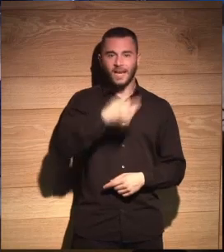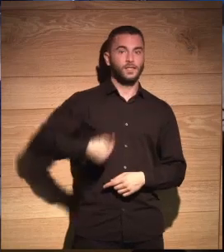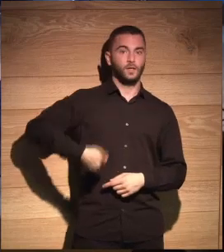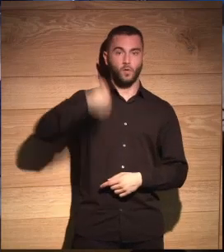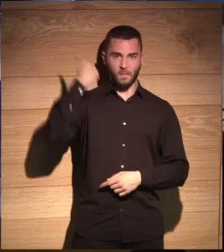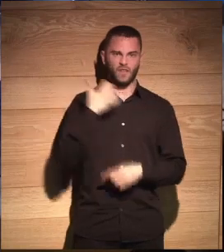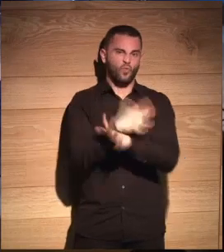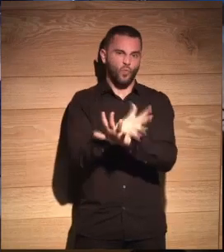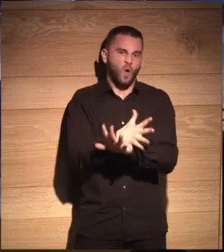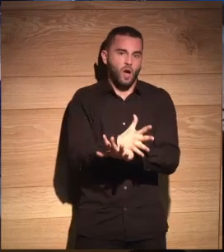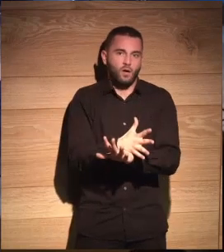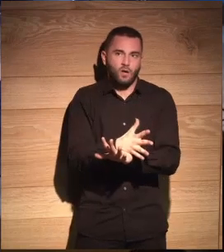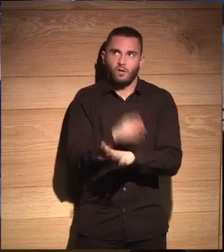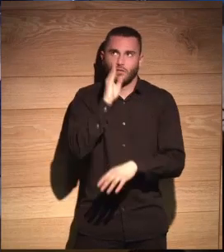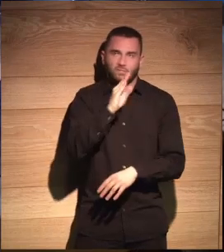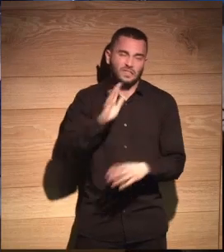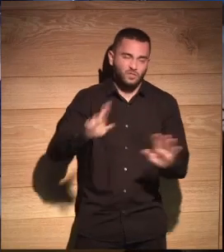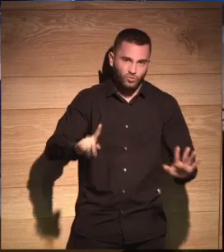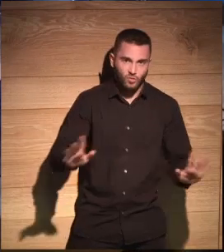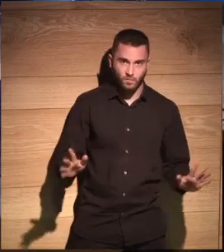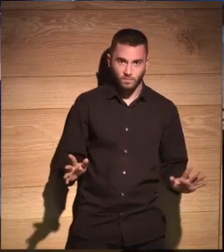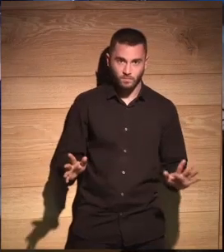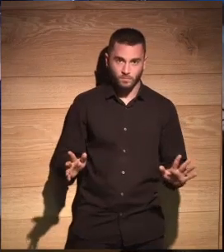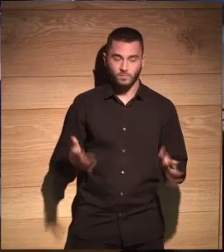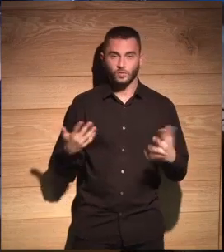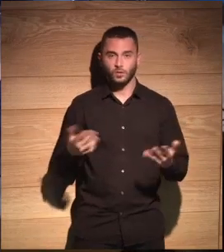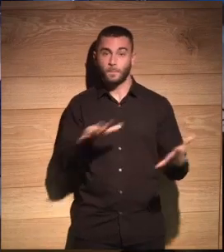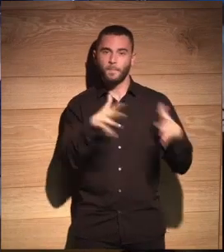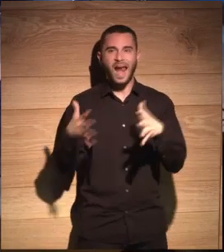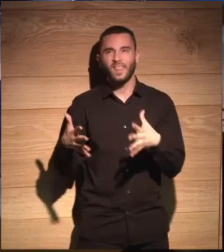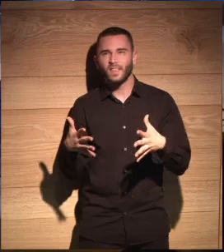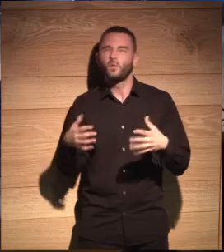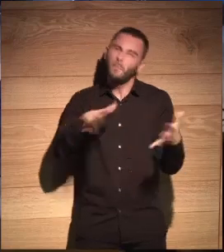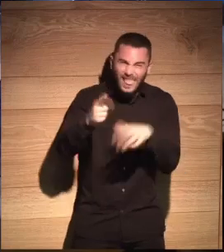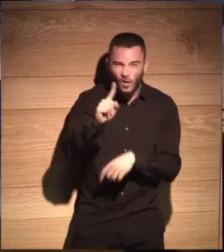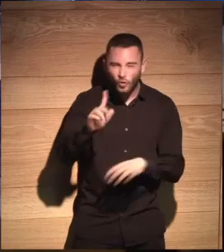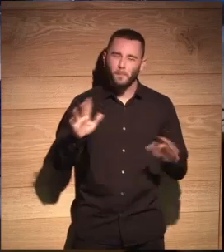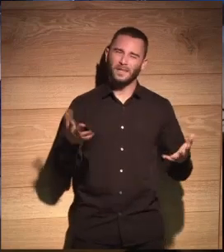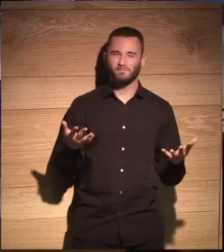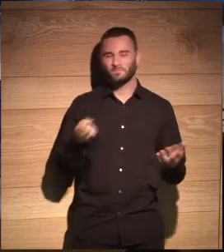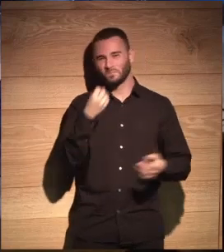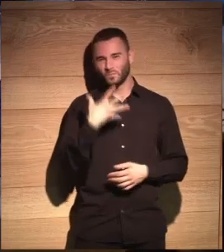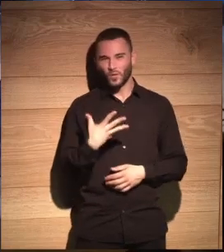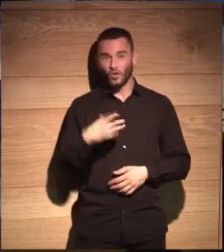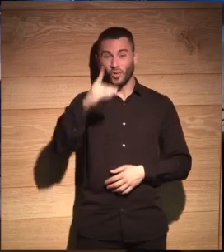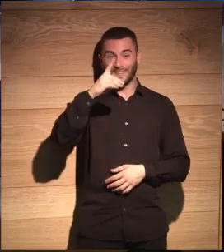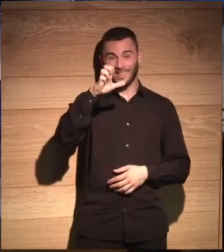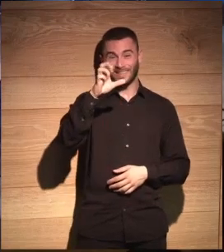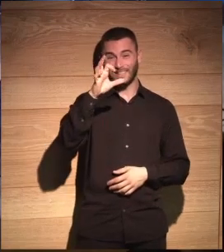juego convencional. Quizás sería más parecido, y tampoco, pero bueno, por buscarle para